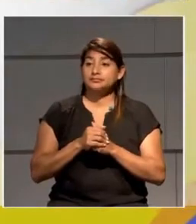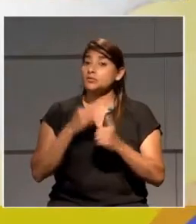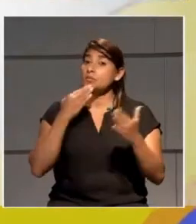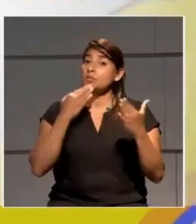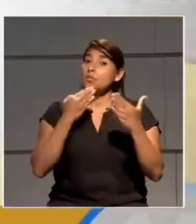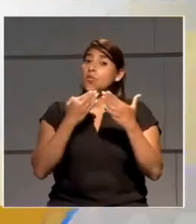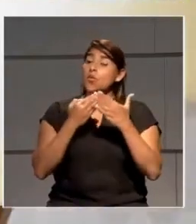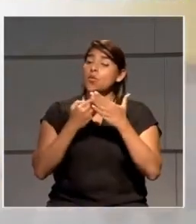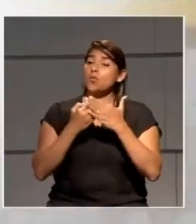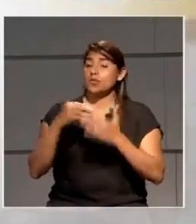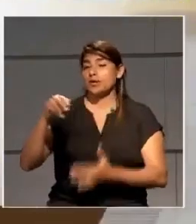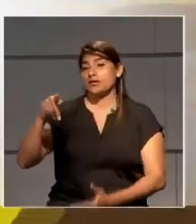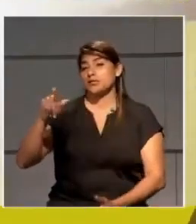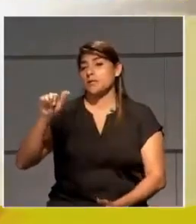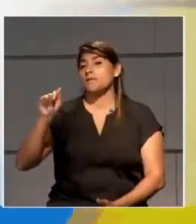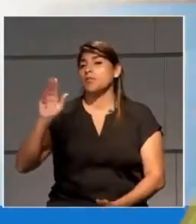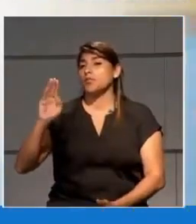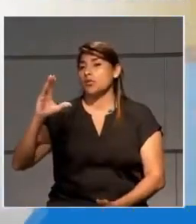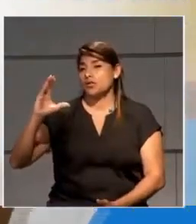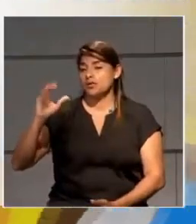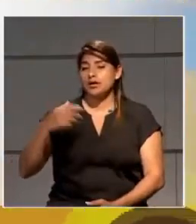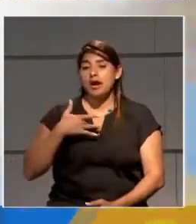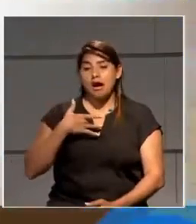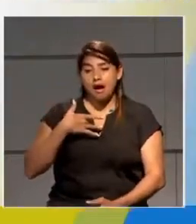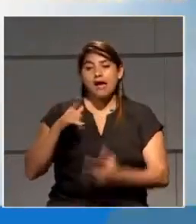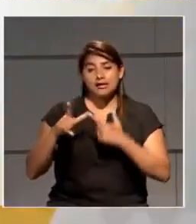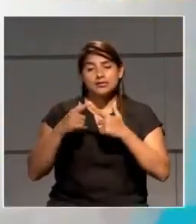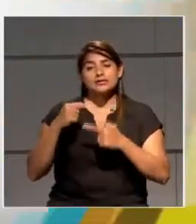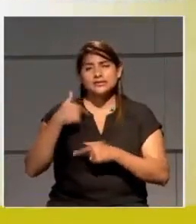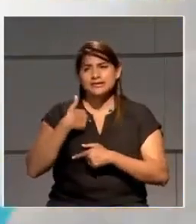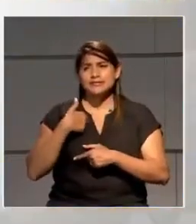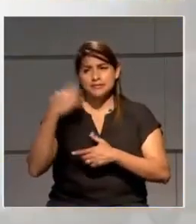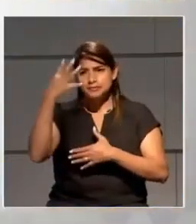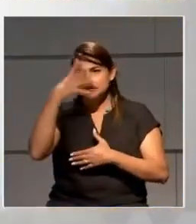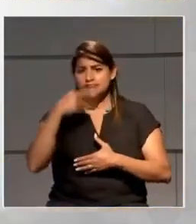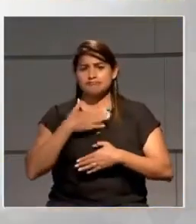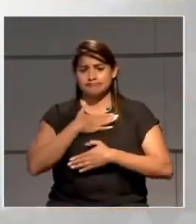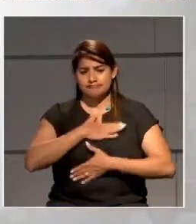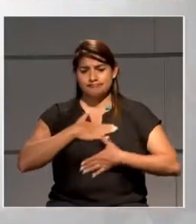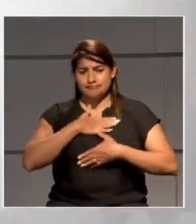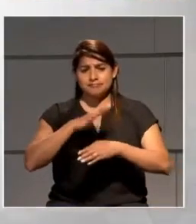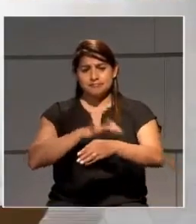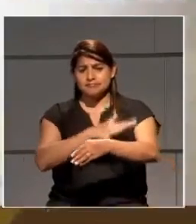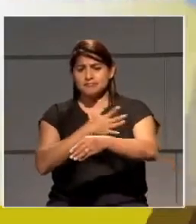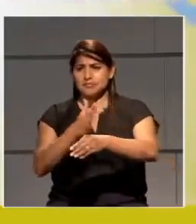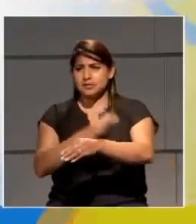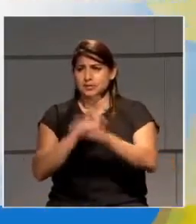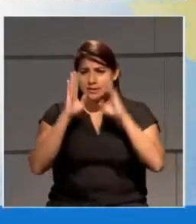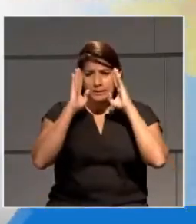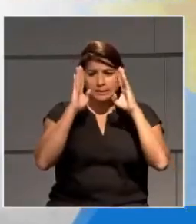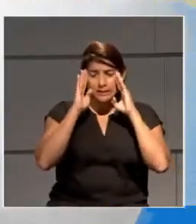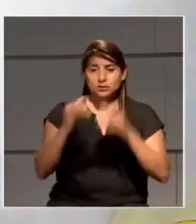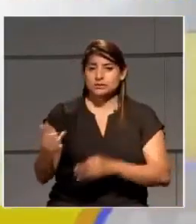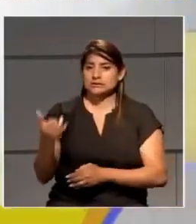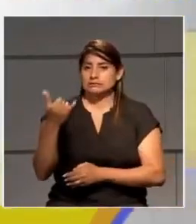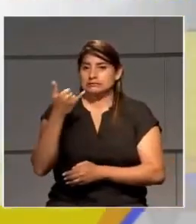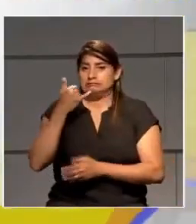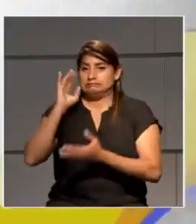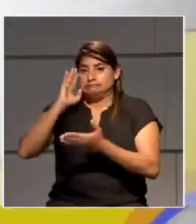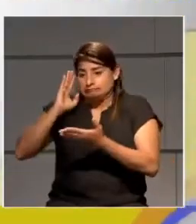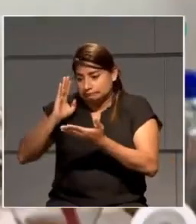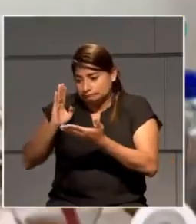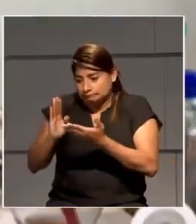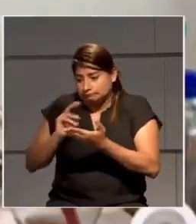Bueno, Plug, y entonces, pues me pareció que estuvo como muy bonito ese video. No le puse mucha atención, es que estaba con el teléfono, la